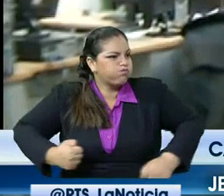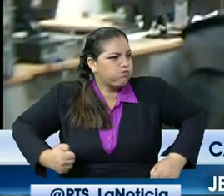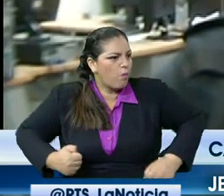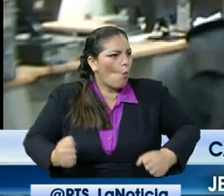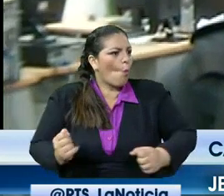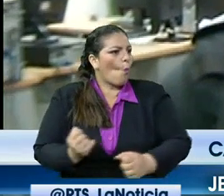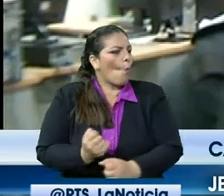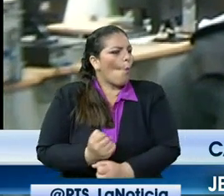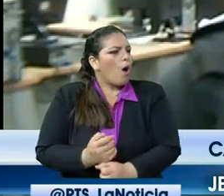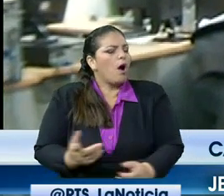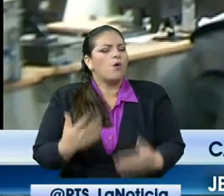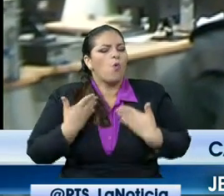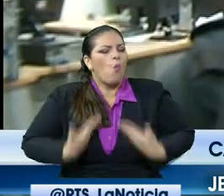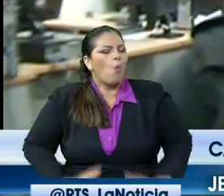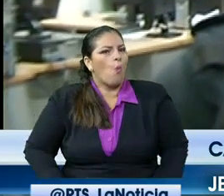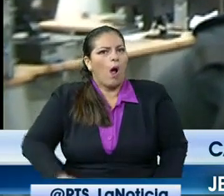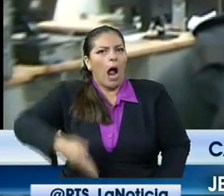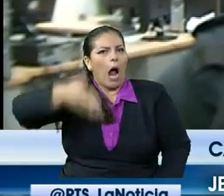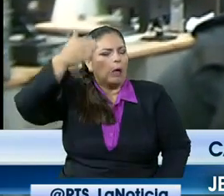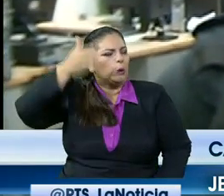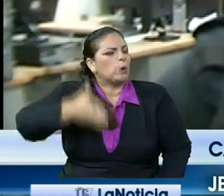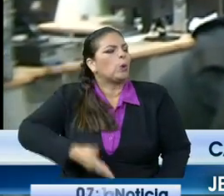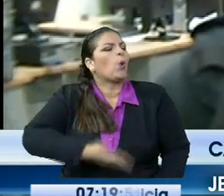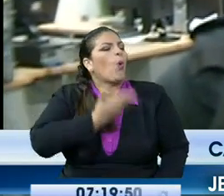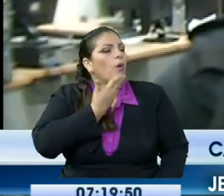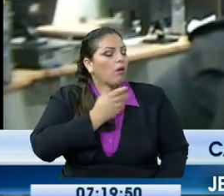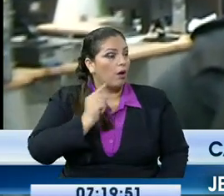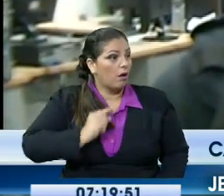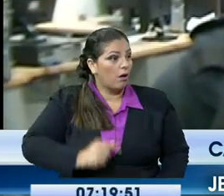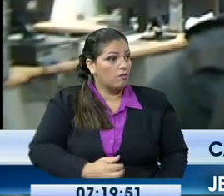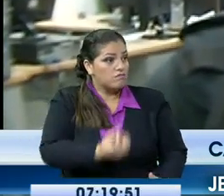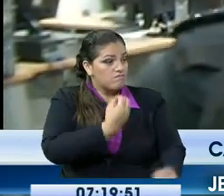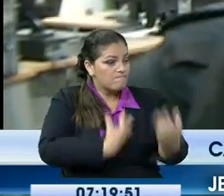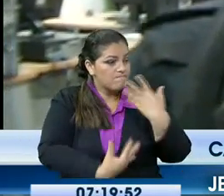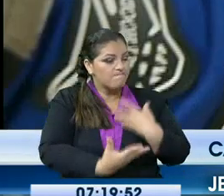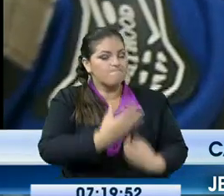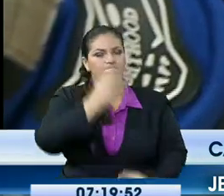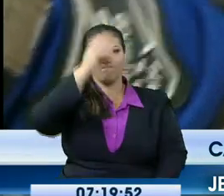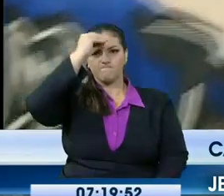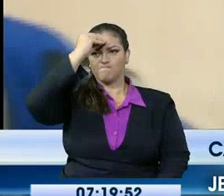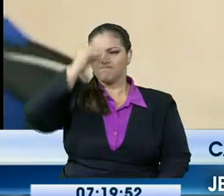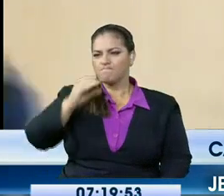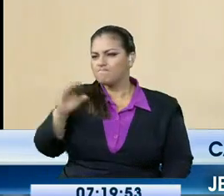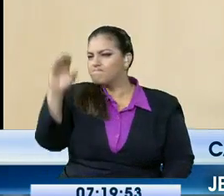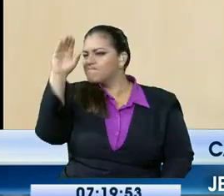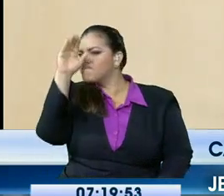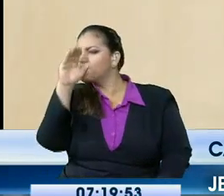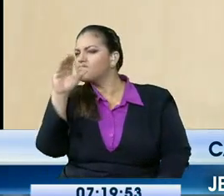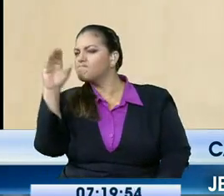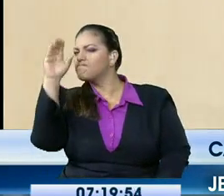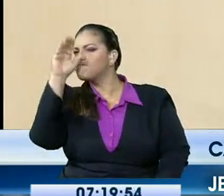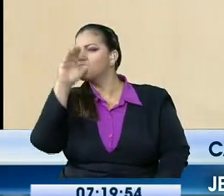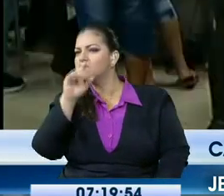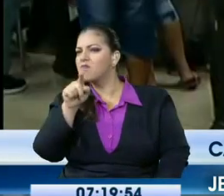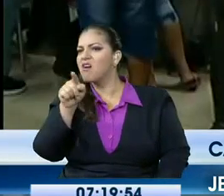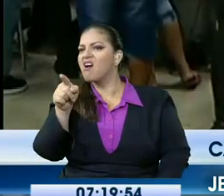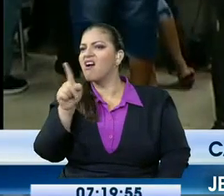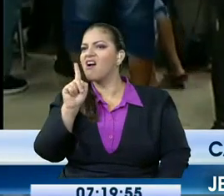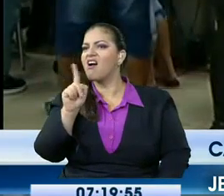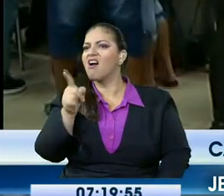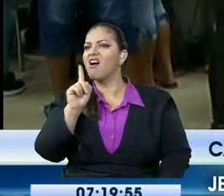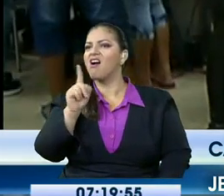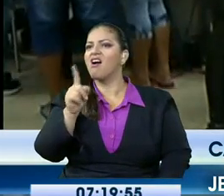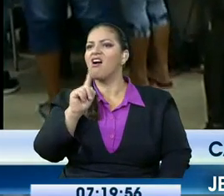notar nuestra presencia, tomó una actitud evasiva de control, por lo que se le procede a interceptarle. De ahí que encontraron a un sospechoso. Dicen que tras